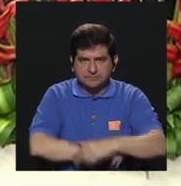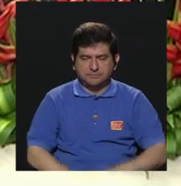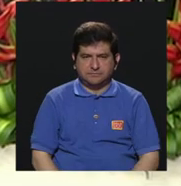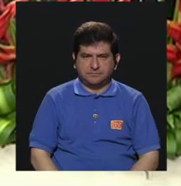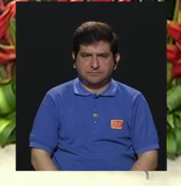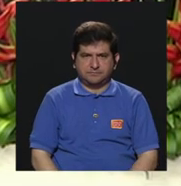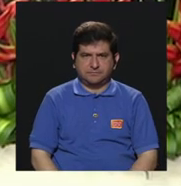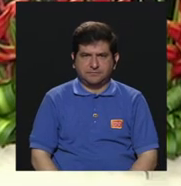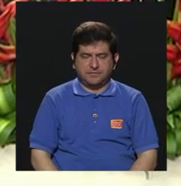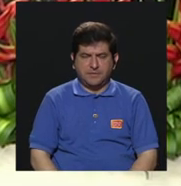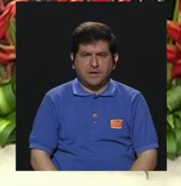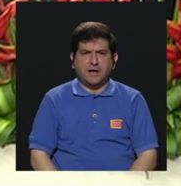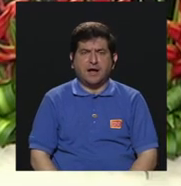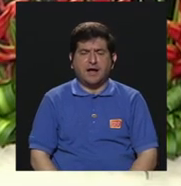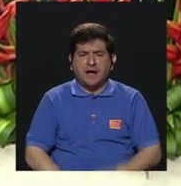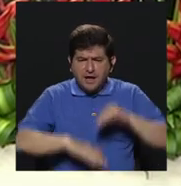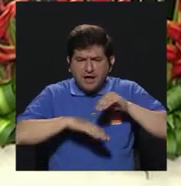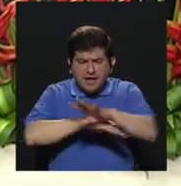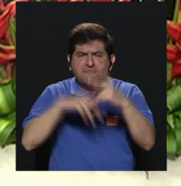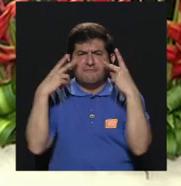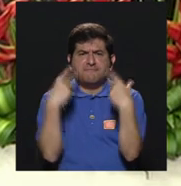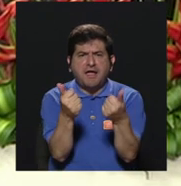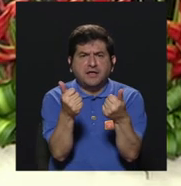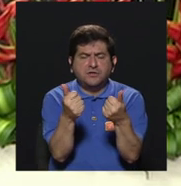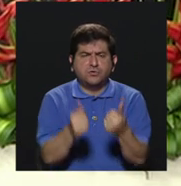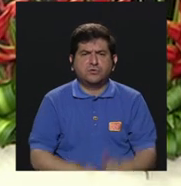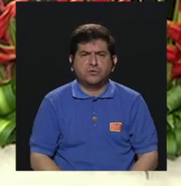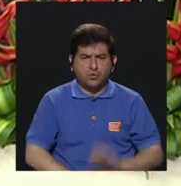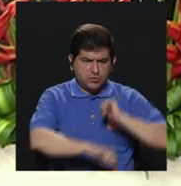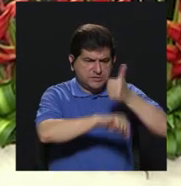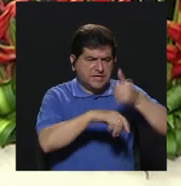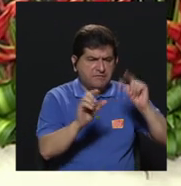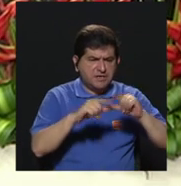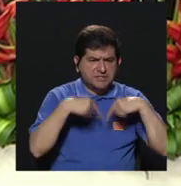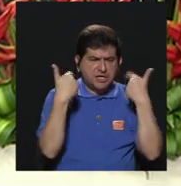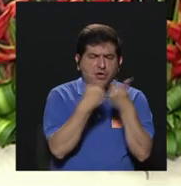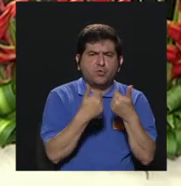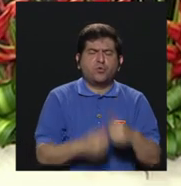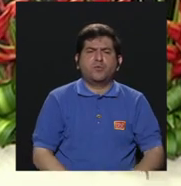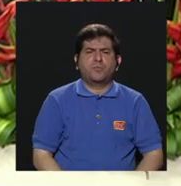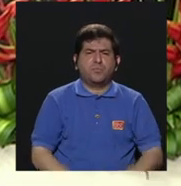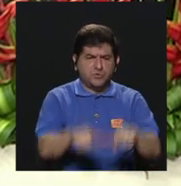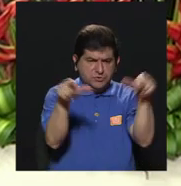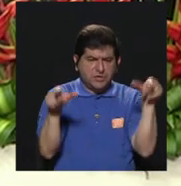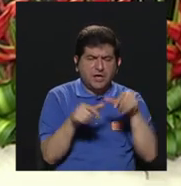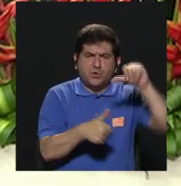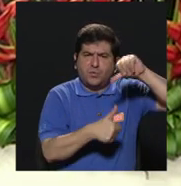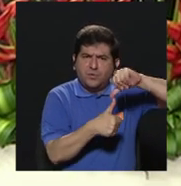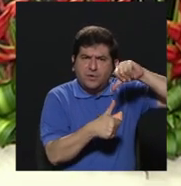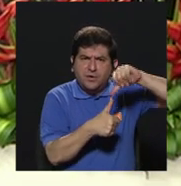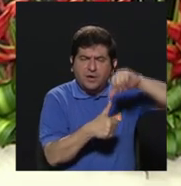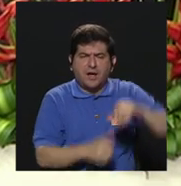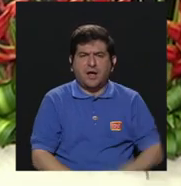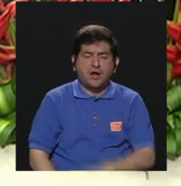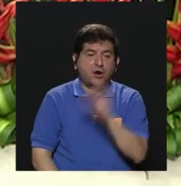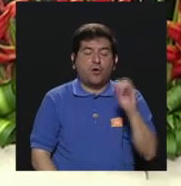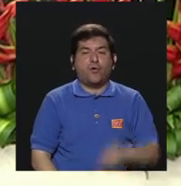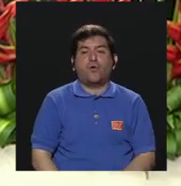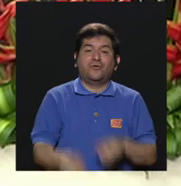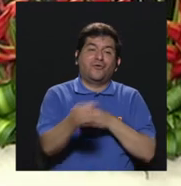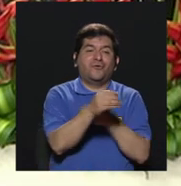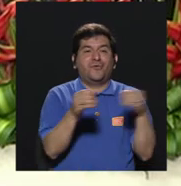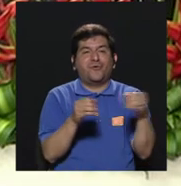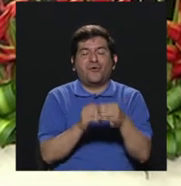La consecuencia inmediata es la formación de grupos locales centroamericanos o sucursales de